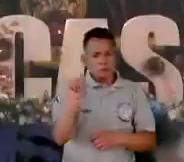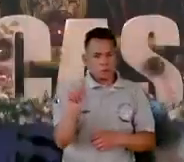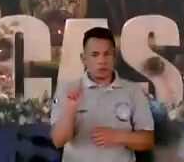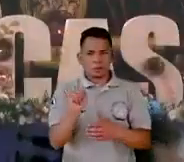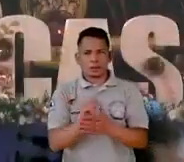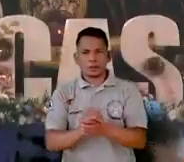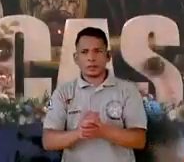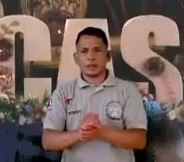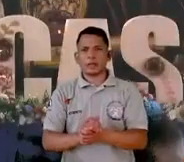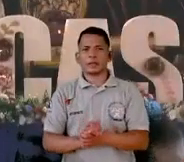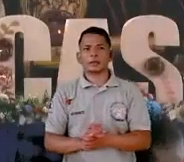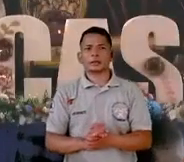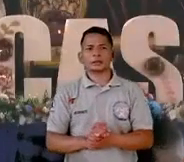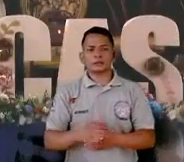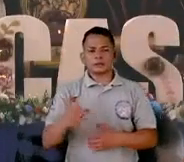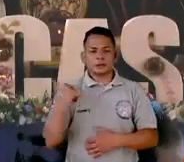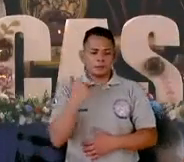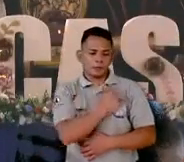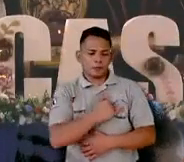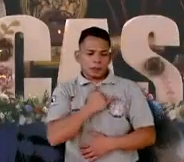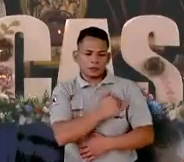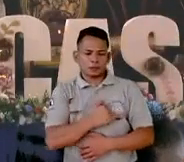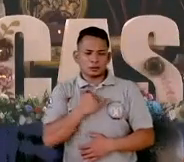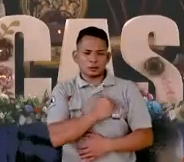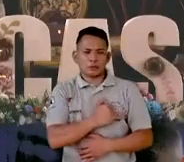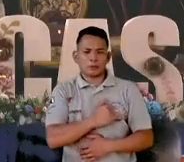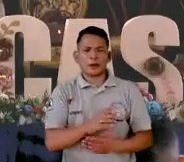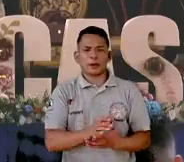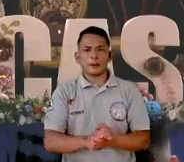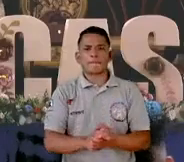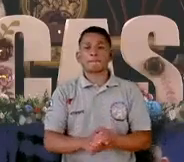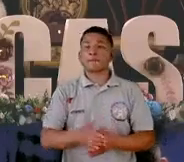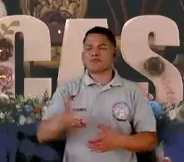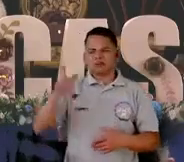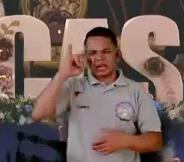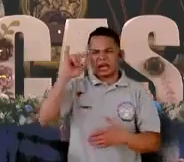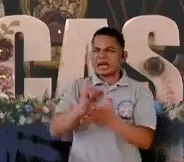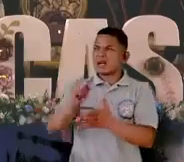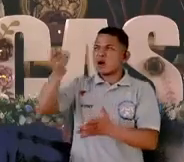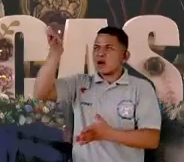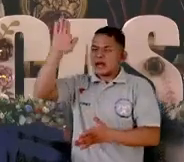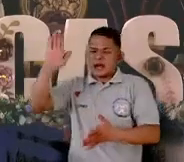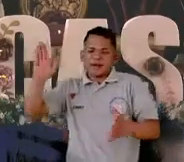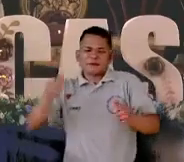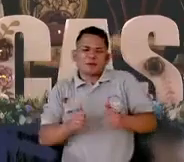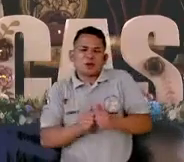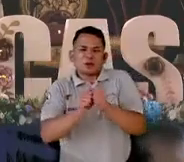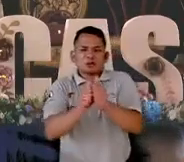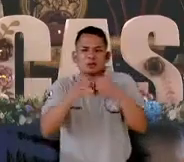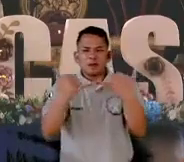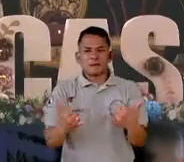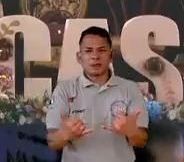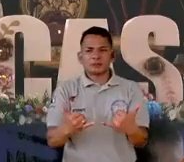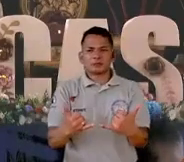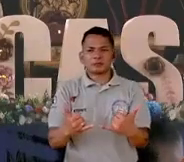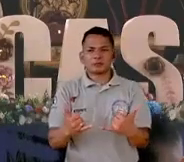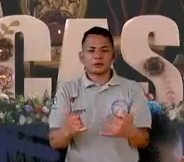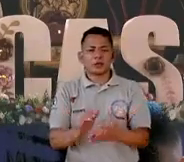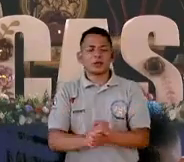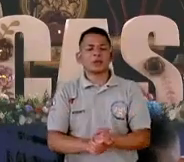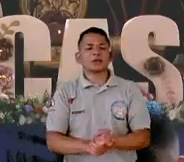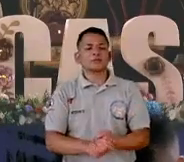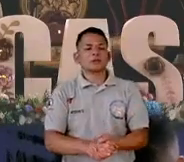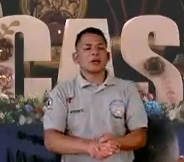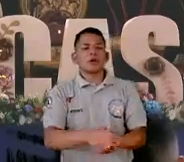nuestro Dios está con nosotros, ¿verdad? Y que lo que es imposible para el hombre, para Dios es posible.